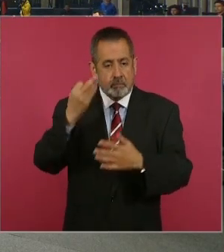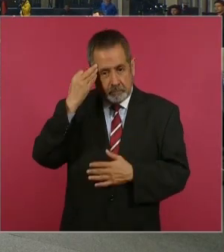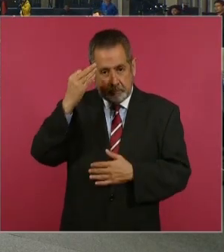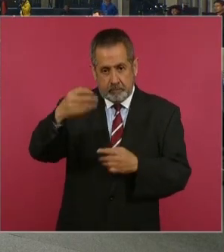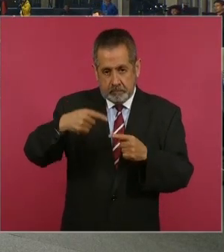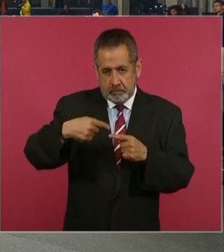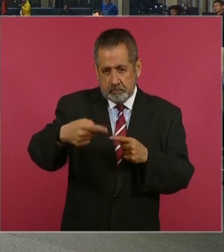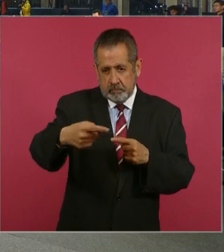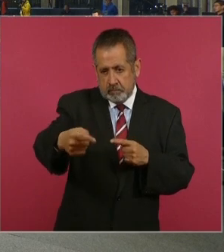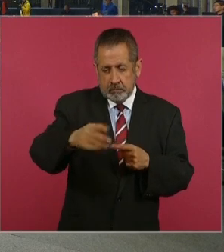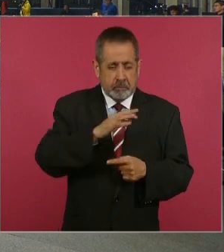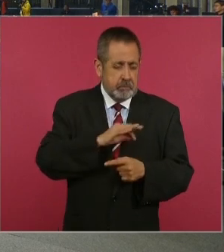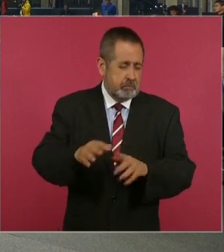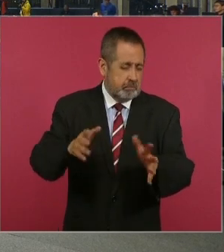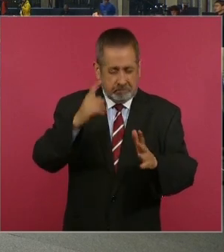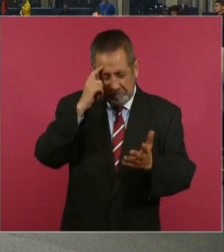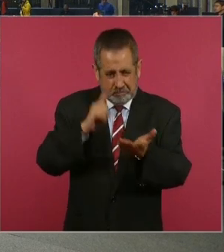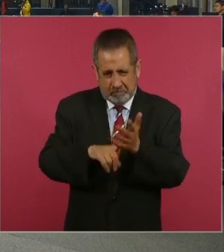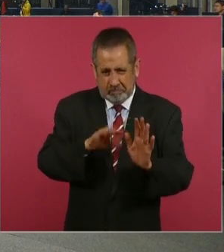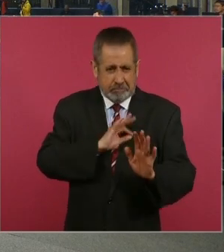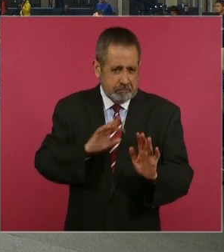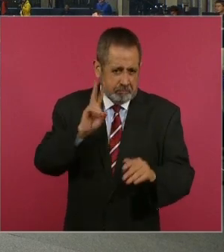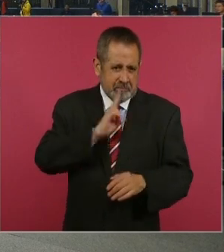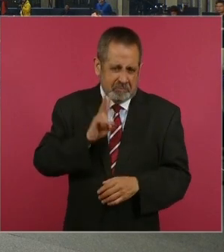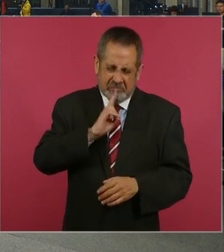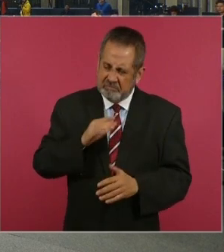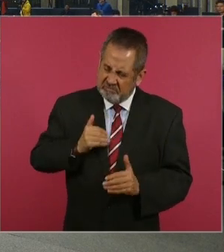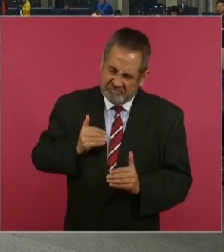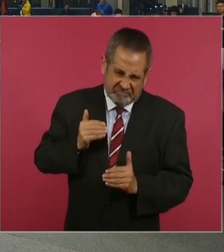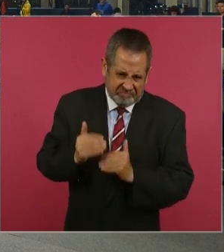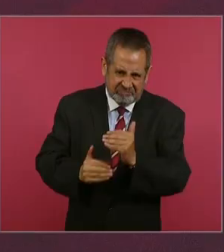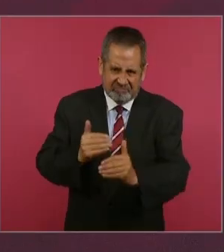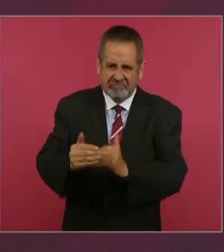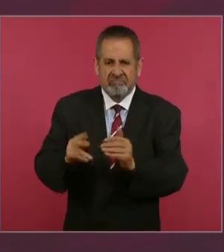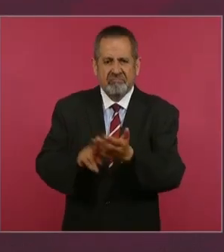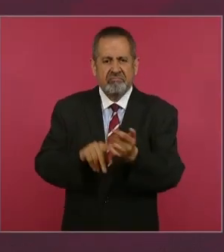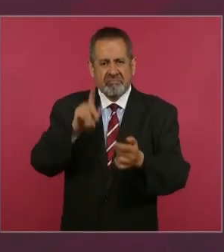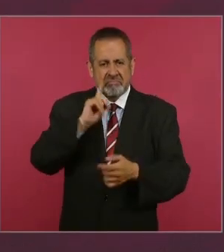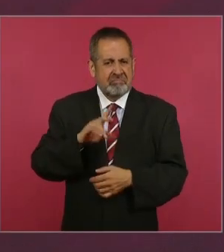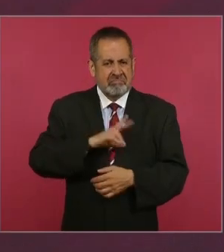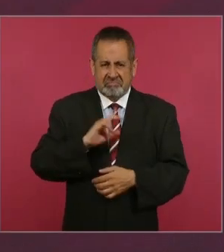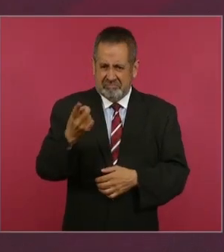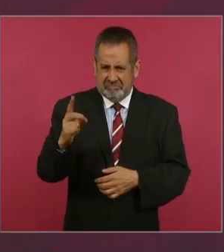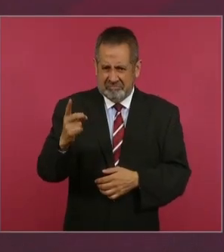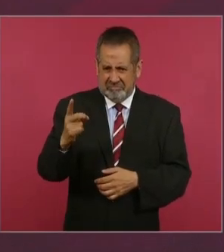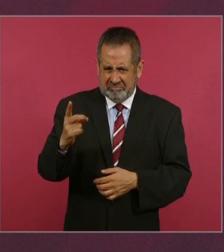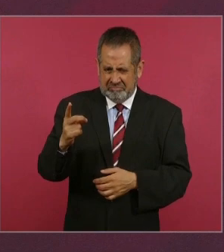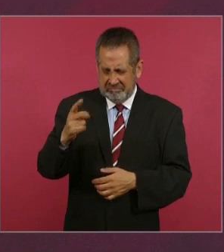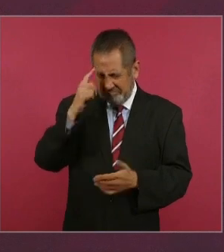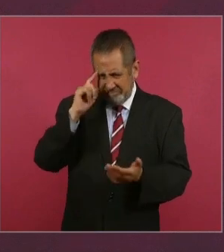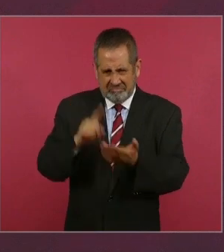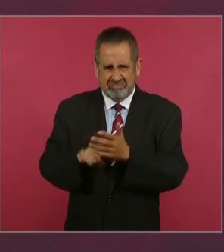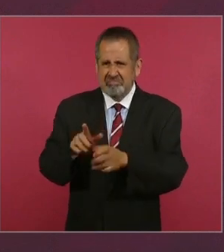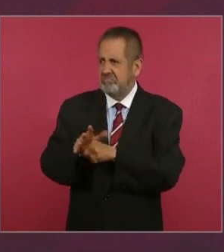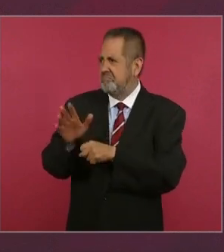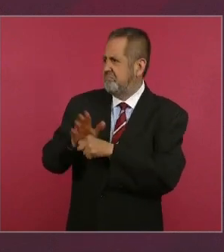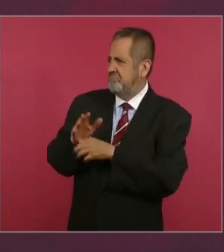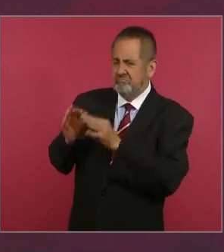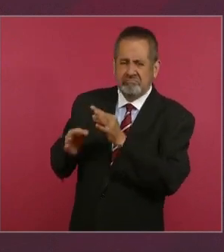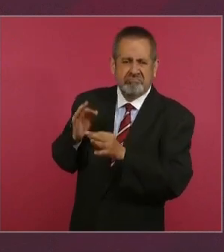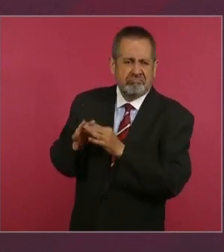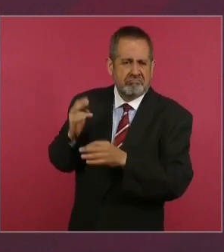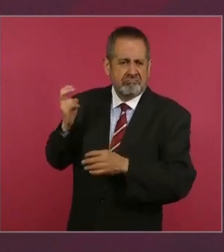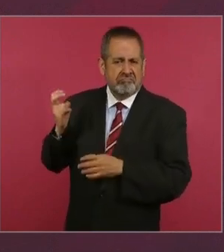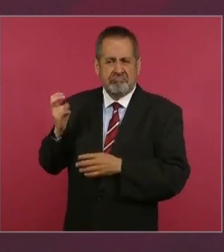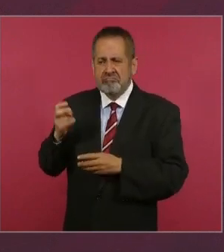pues puede llevar nosotros vamos a avanzar para diciembre ya vamos